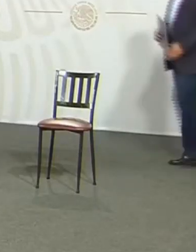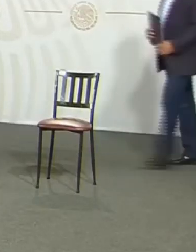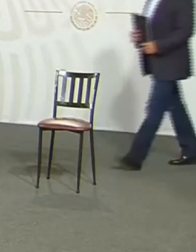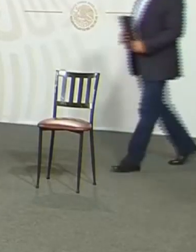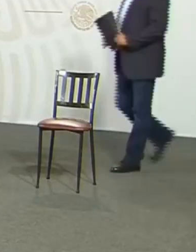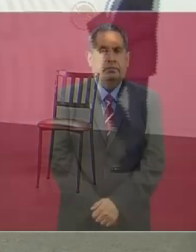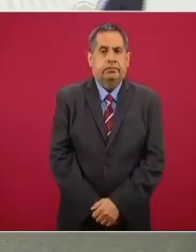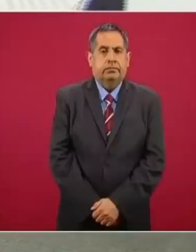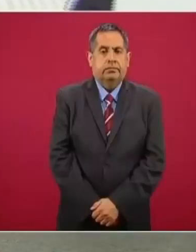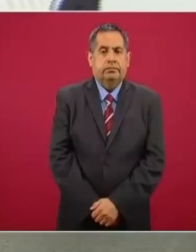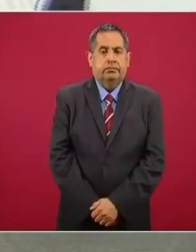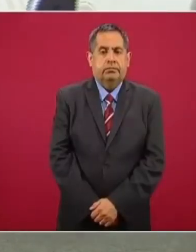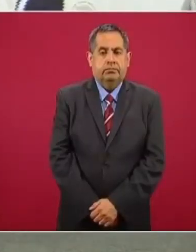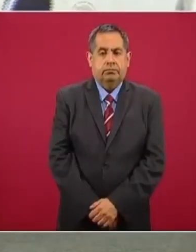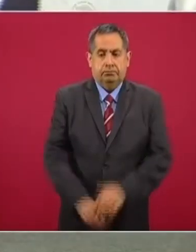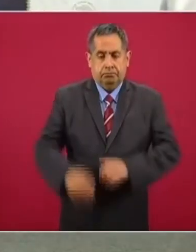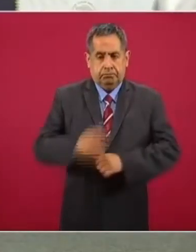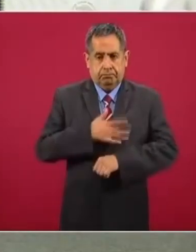Bueno, termina